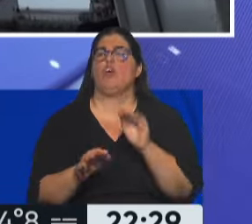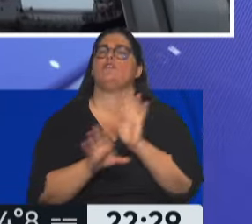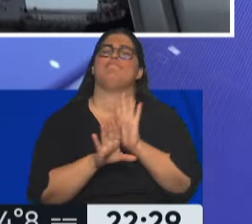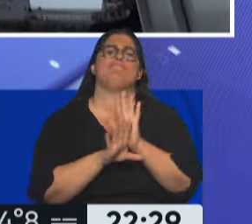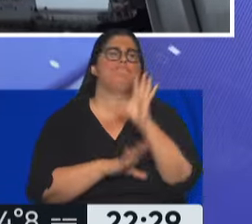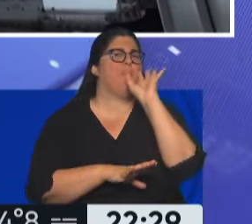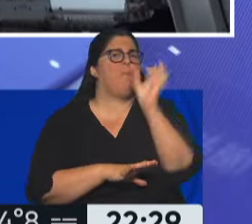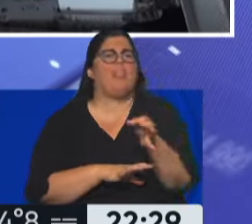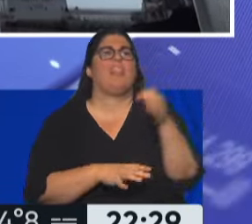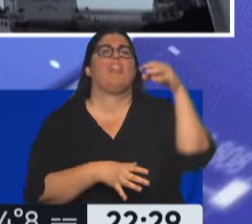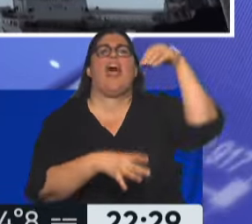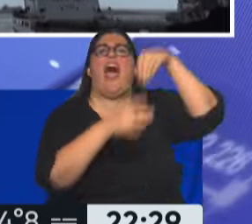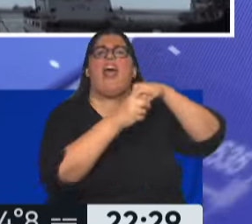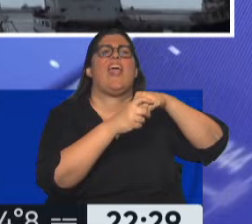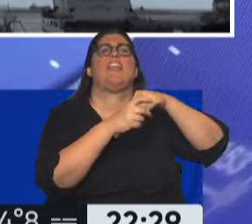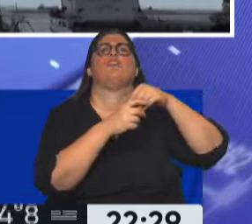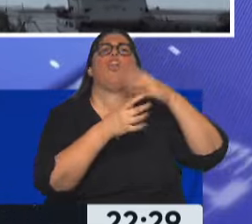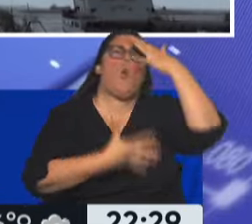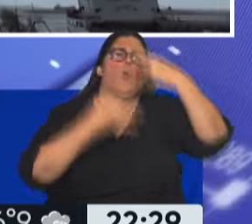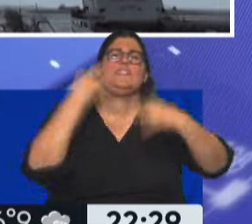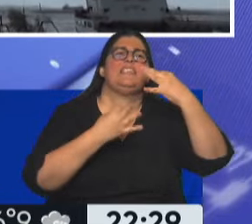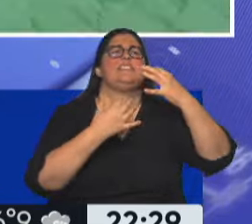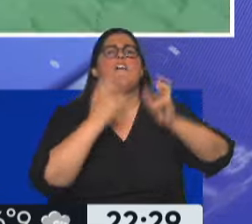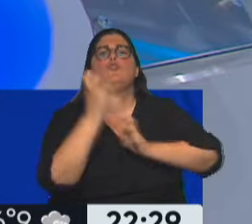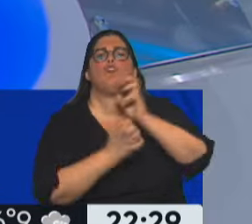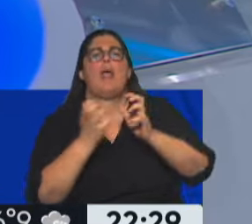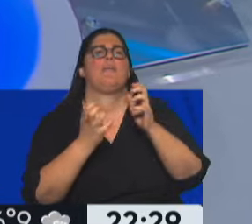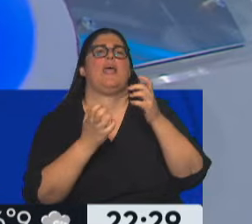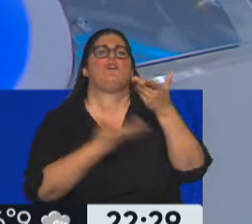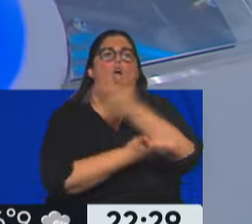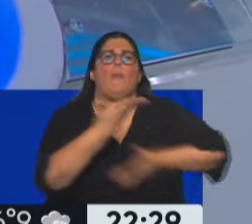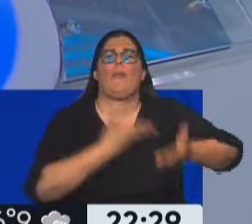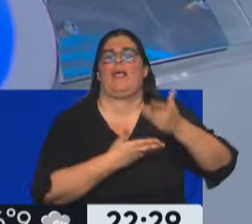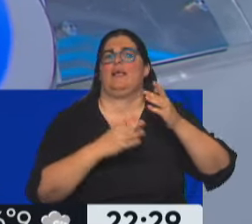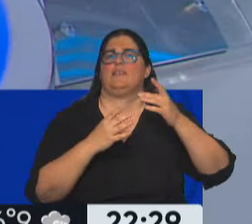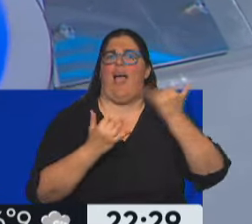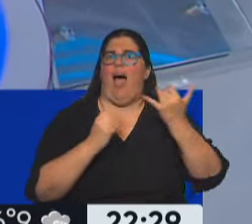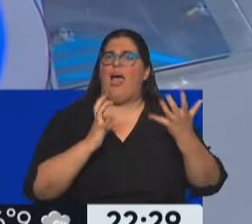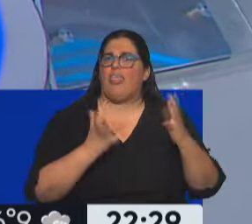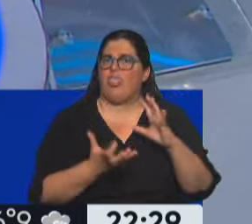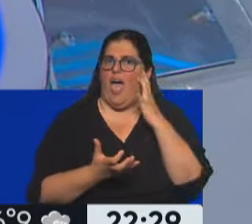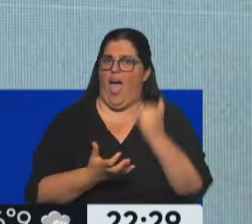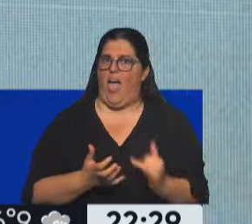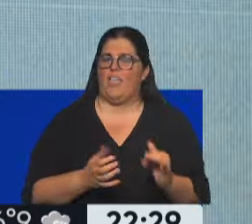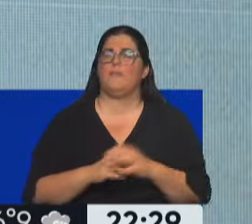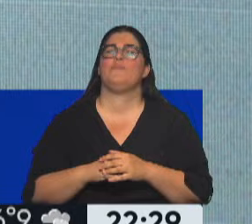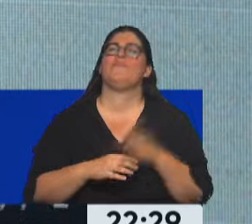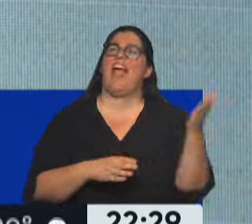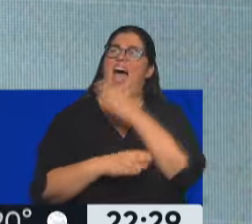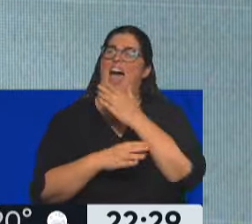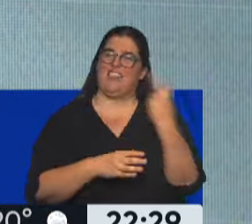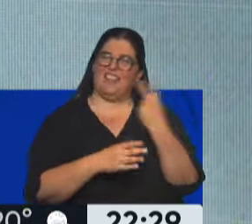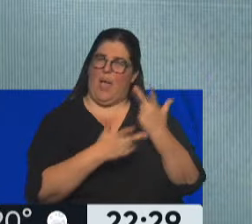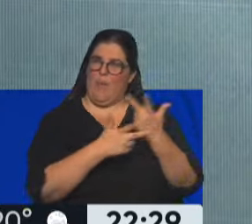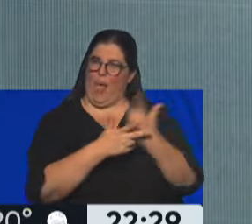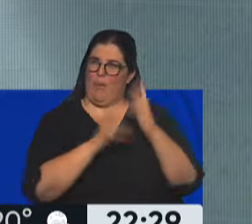convivencia y de la funcionalidad jurídica de la Unión Europea. Bien. En ese contexto, por eso pensaba, que lo hablábamos fuera del aire, ¿no? Reino